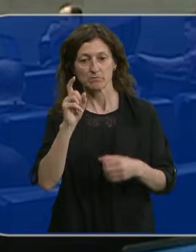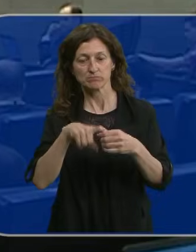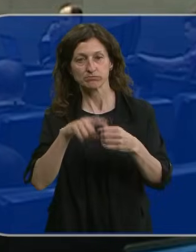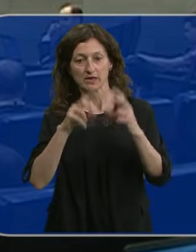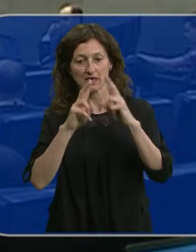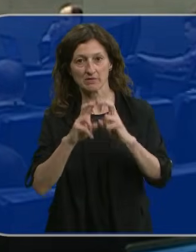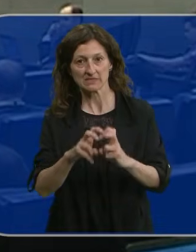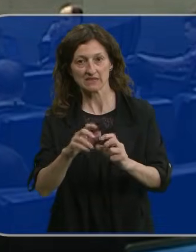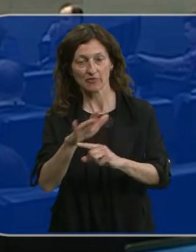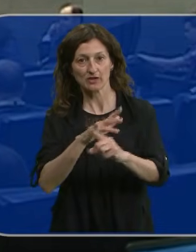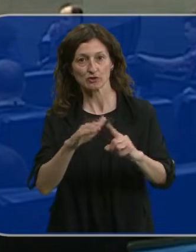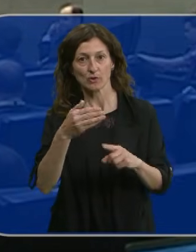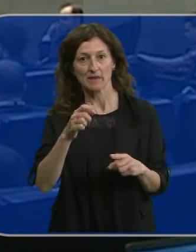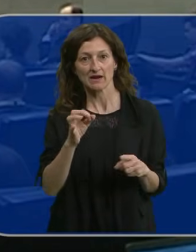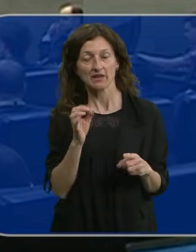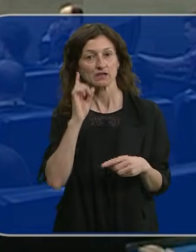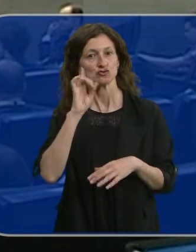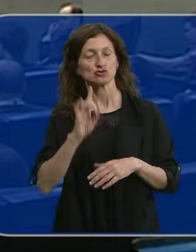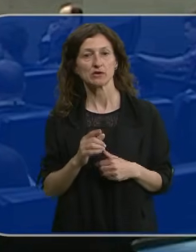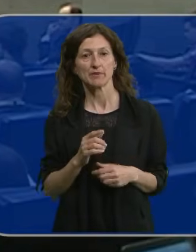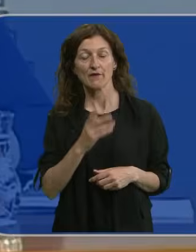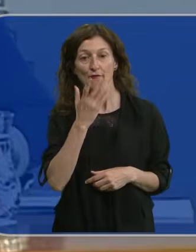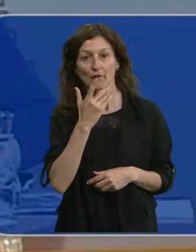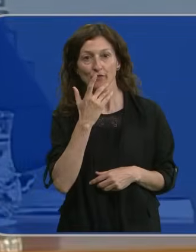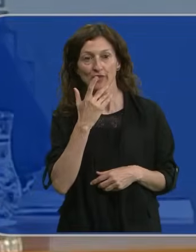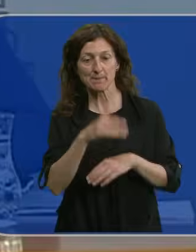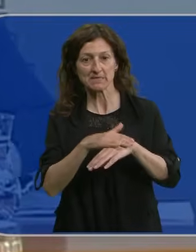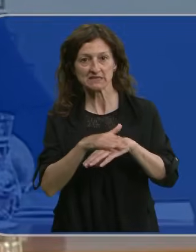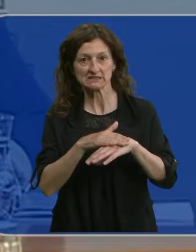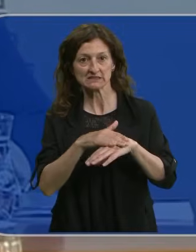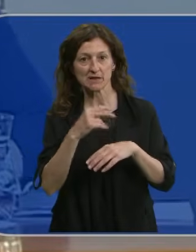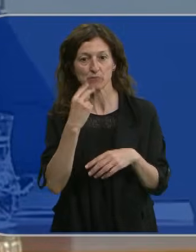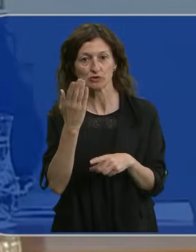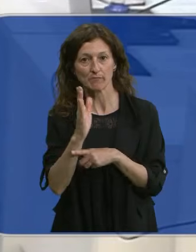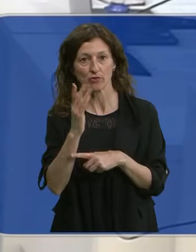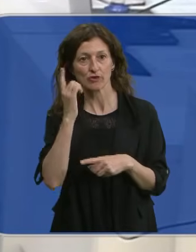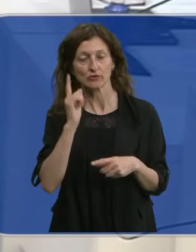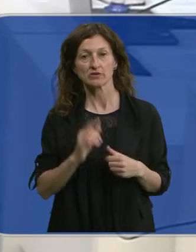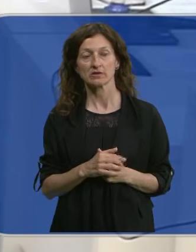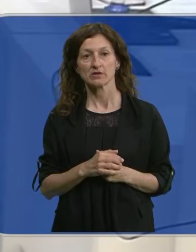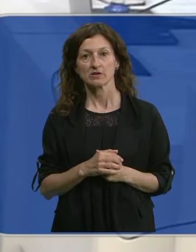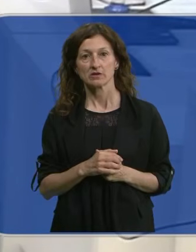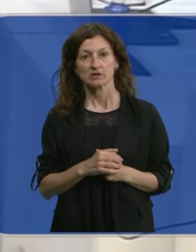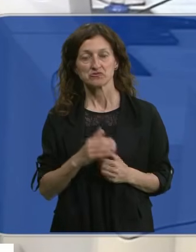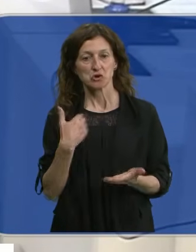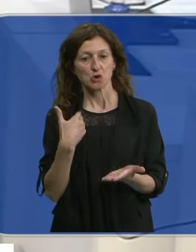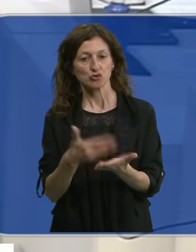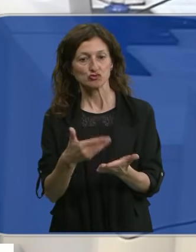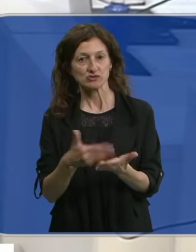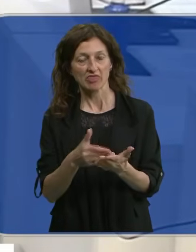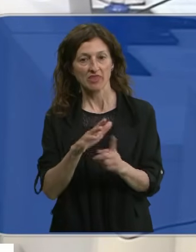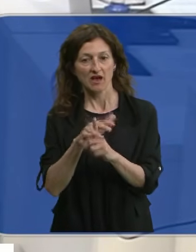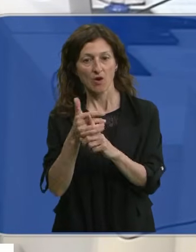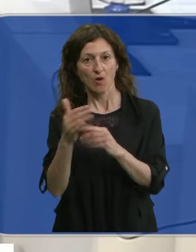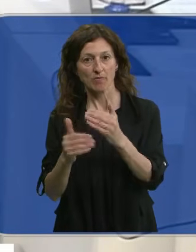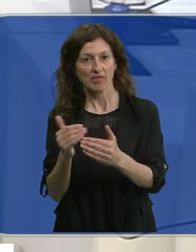en investigaciones al entorno de Bárcenas y conocer el caso Kitchen cuando era ministra y portavoz del Gobierno. Yo no tengo ninguna constancia de